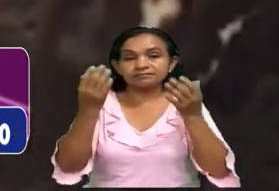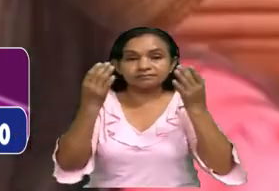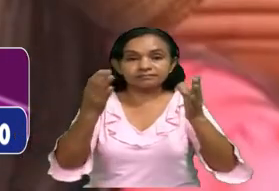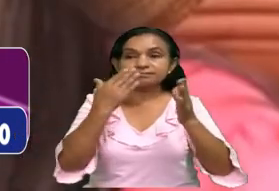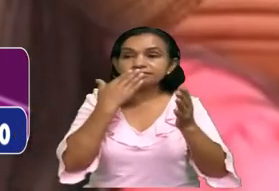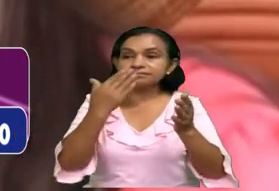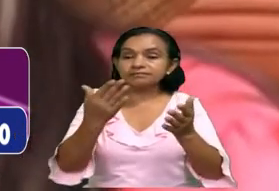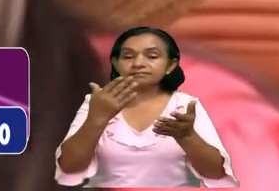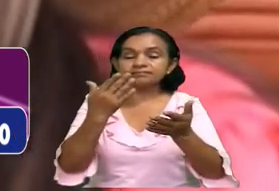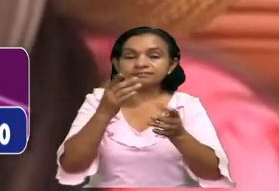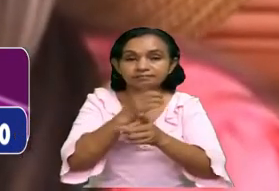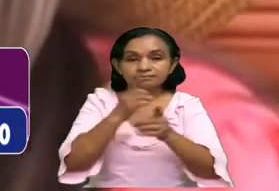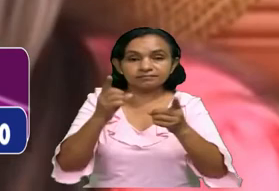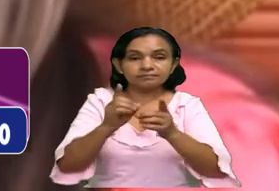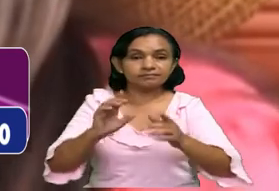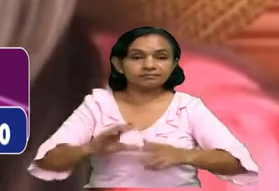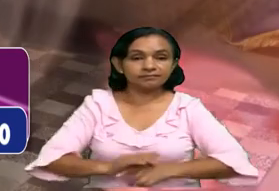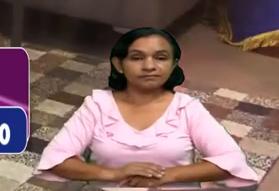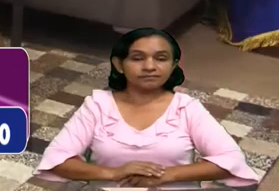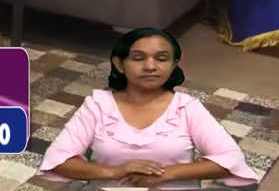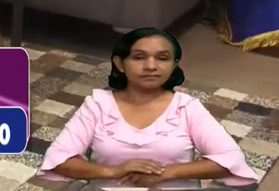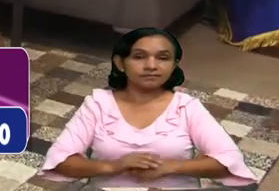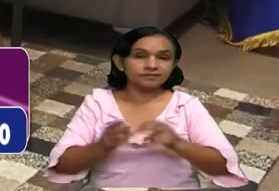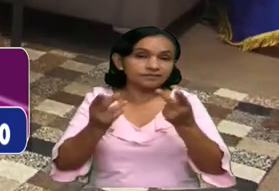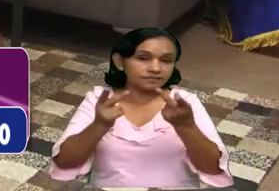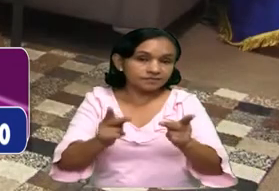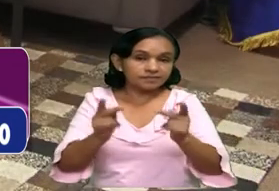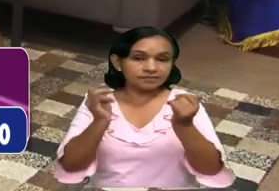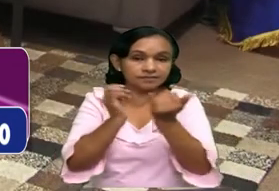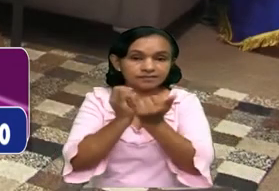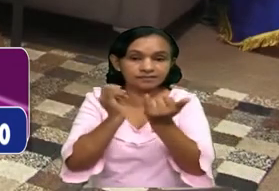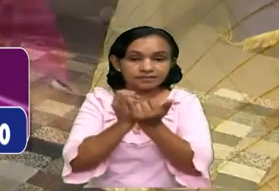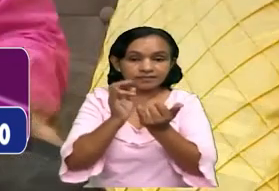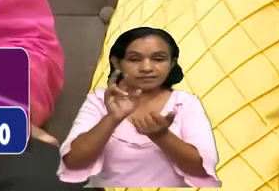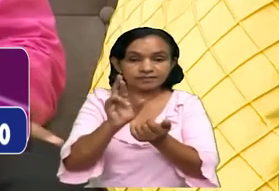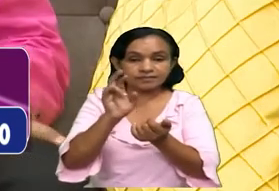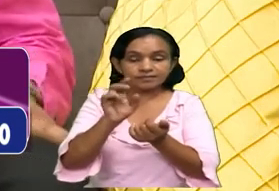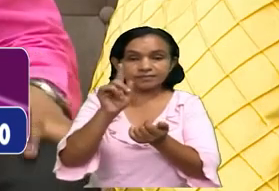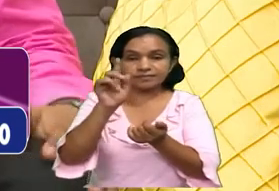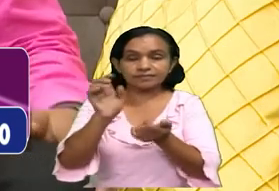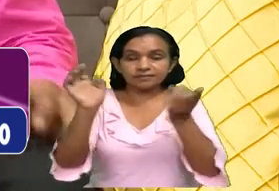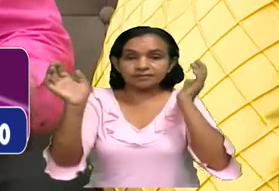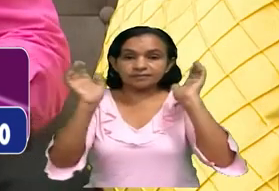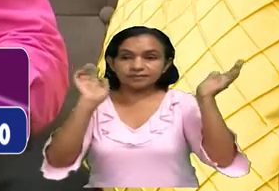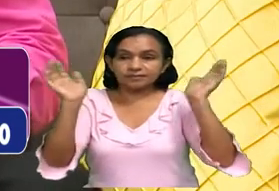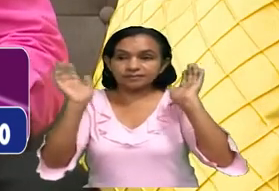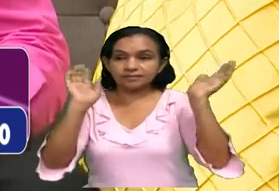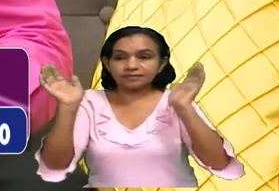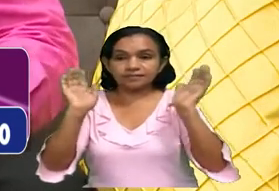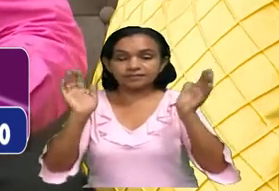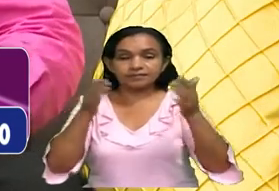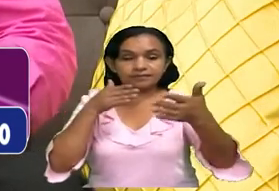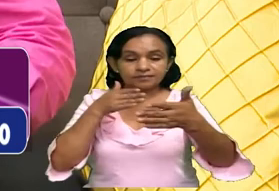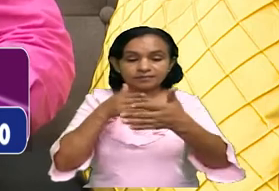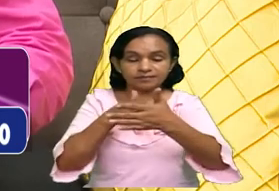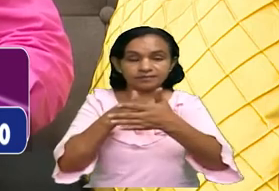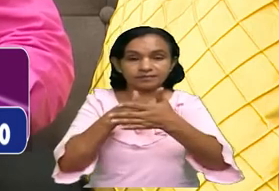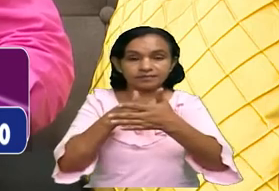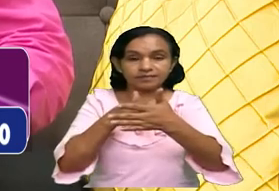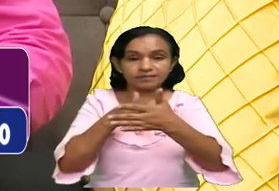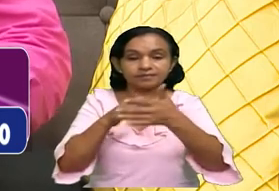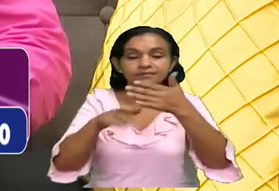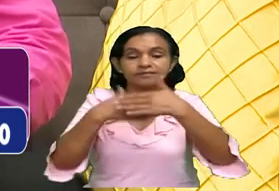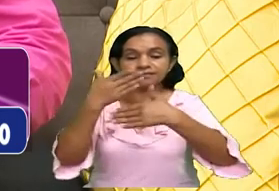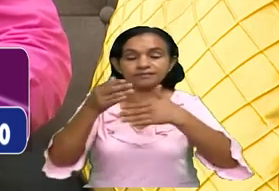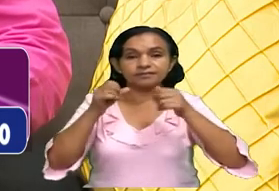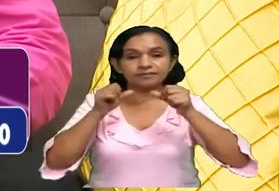que aprovecharlas. Y sin duda alguna, también retos plantados a partir de los mercados. Y en, bueno, tenemos que hacer una pausa, diputada, pero al volver